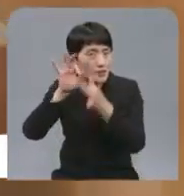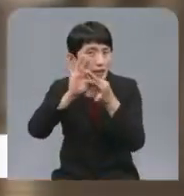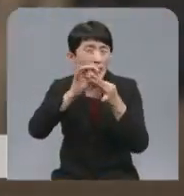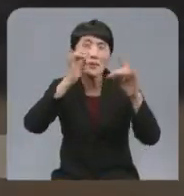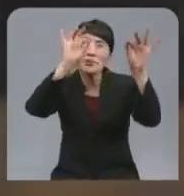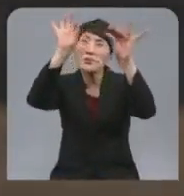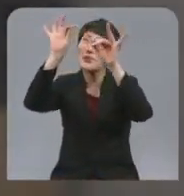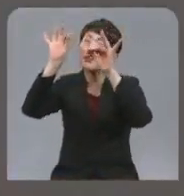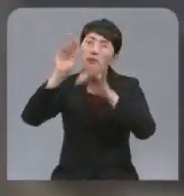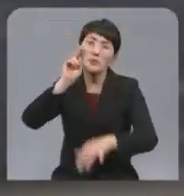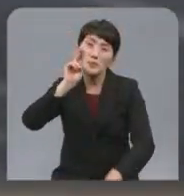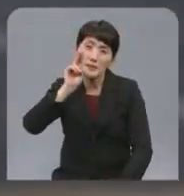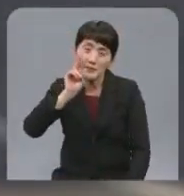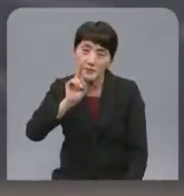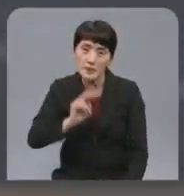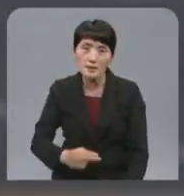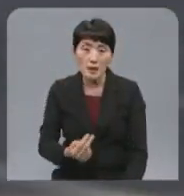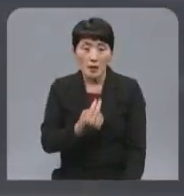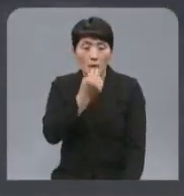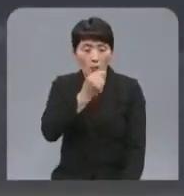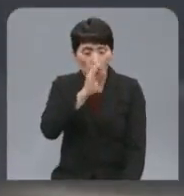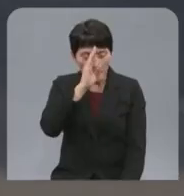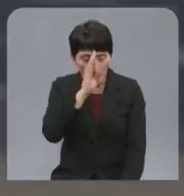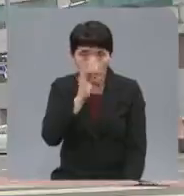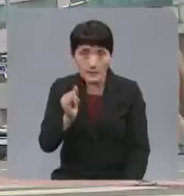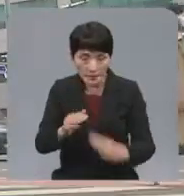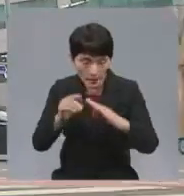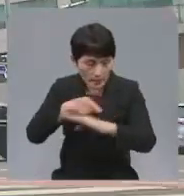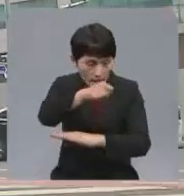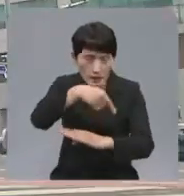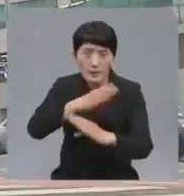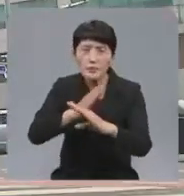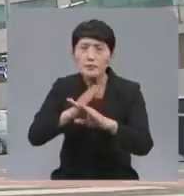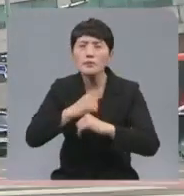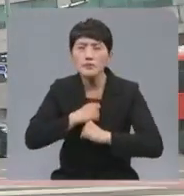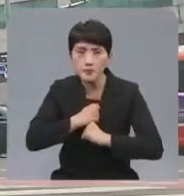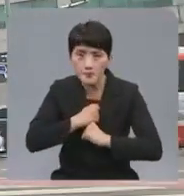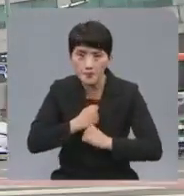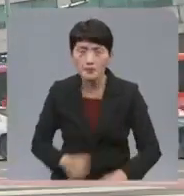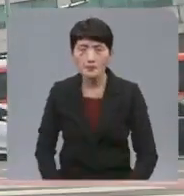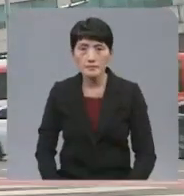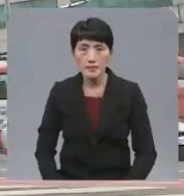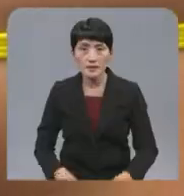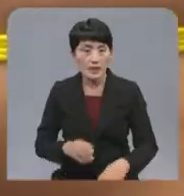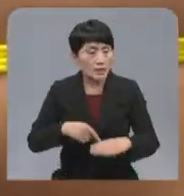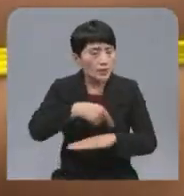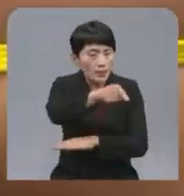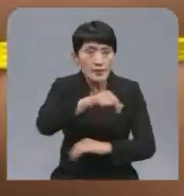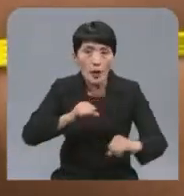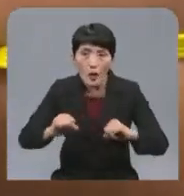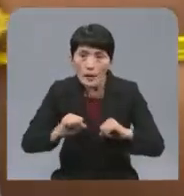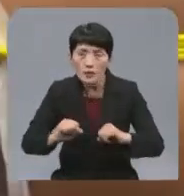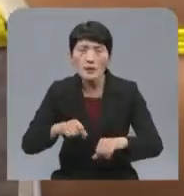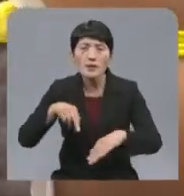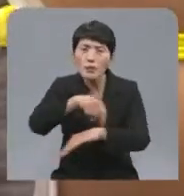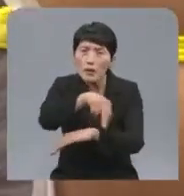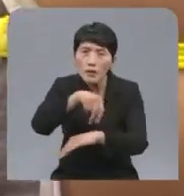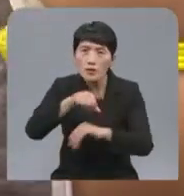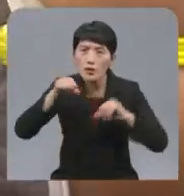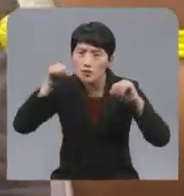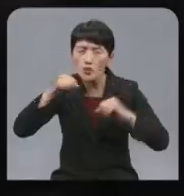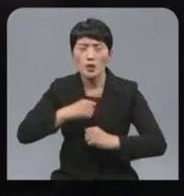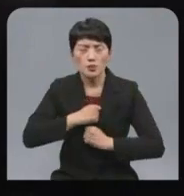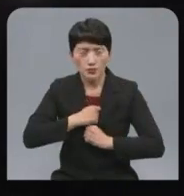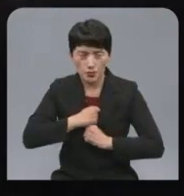autoridades recomiendan a la población especialmente aquellos con enfermedades respiratorias u otras patologías graves evitar salir de casa o realizar actividades